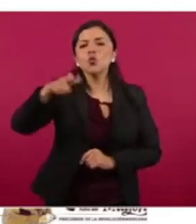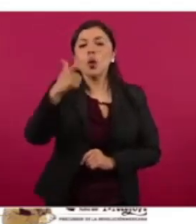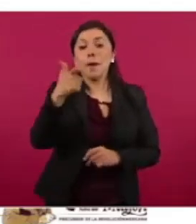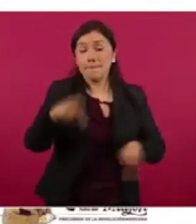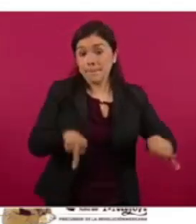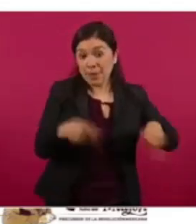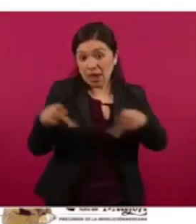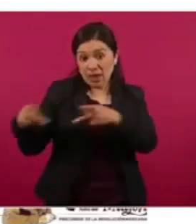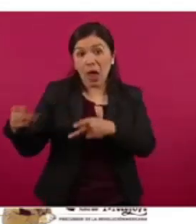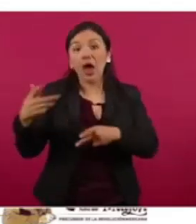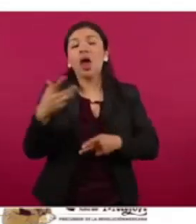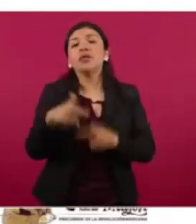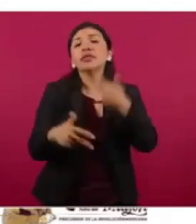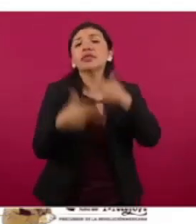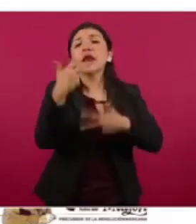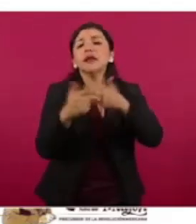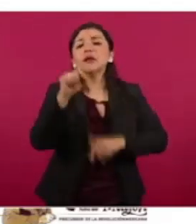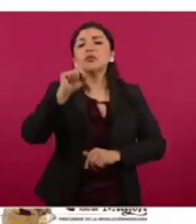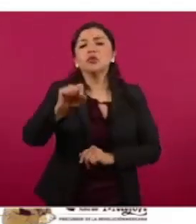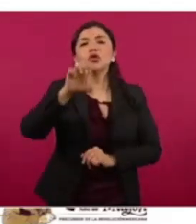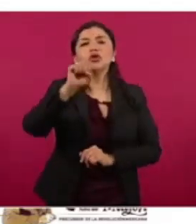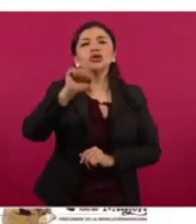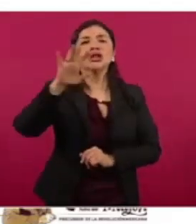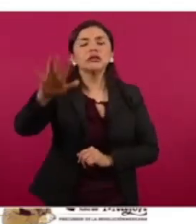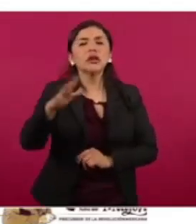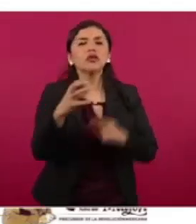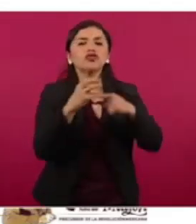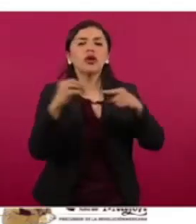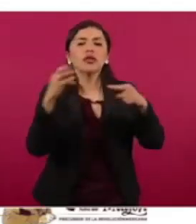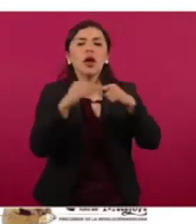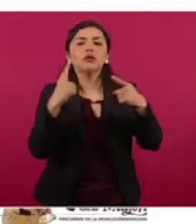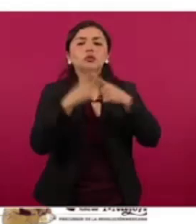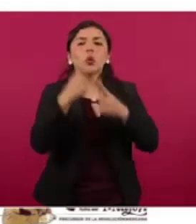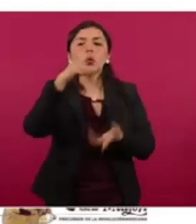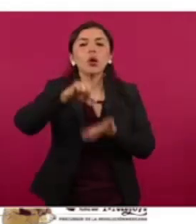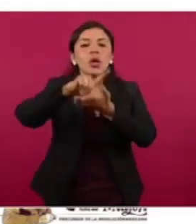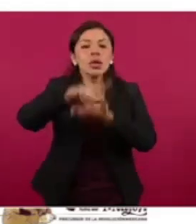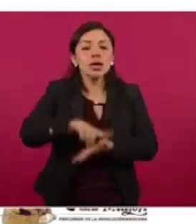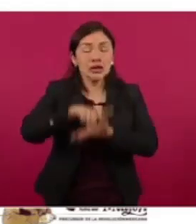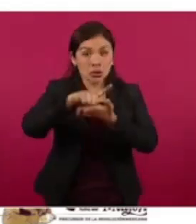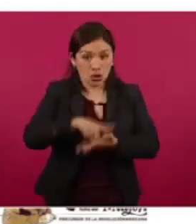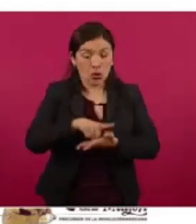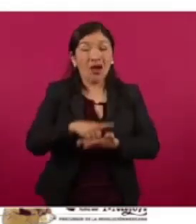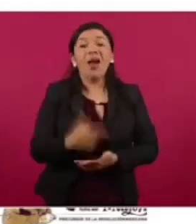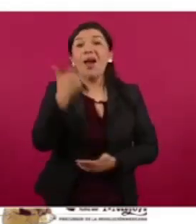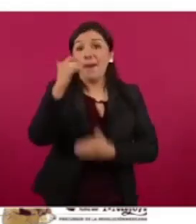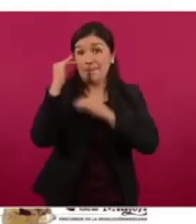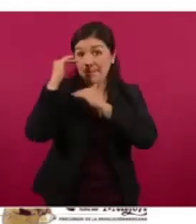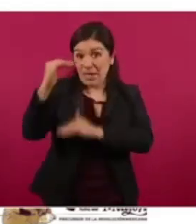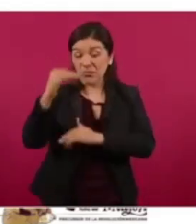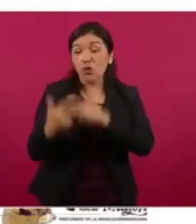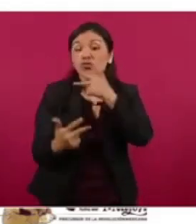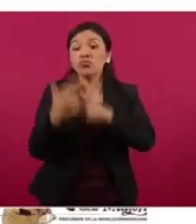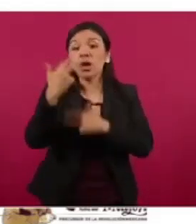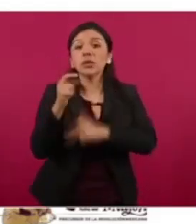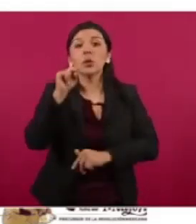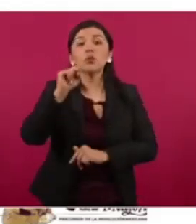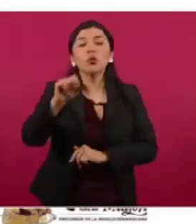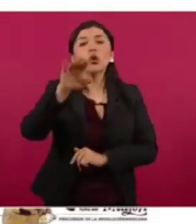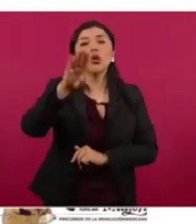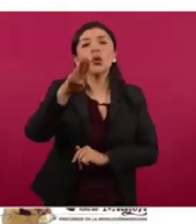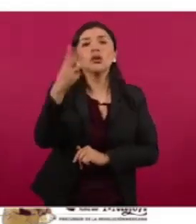público en 13 pesos 65 centavos el litro, cuando el precio máximo es de 13